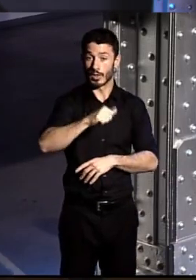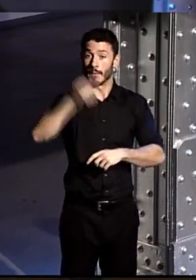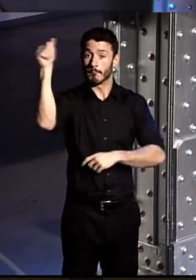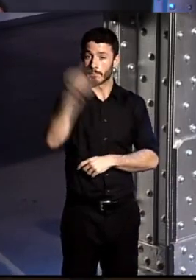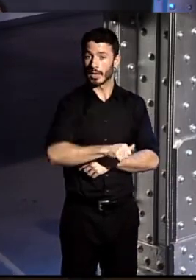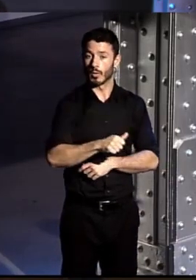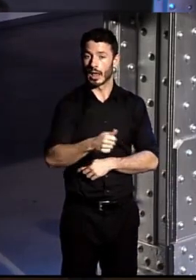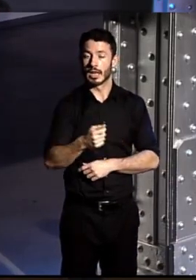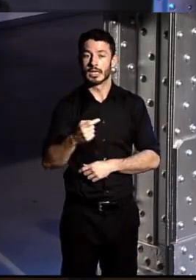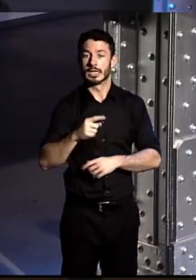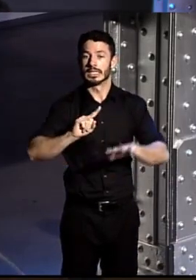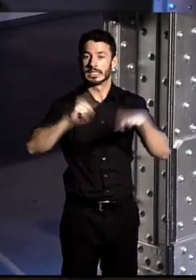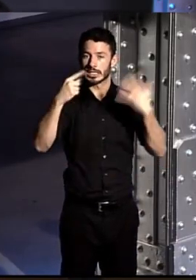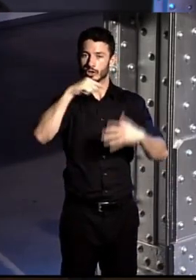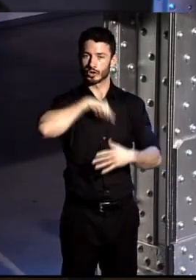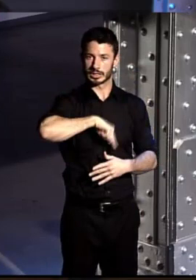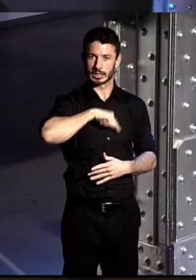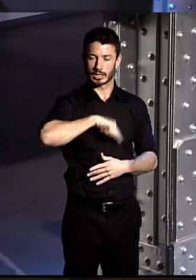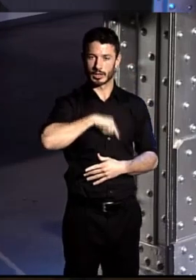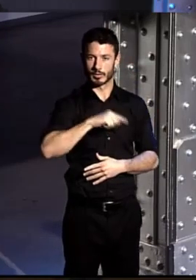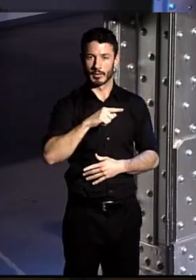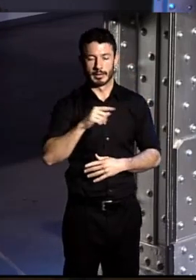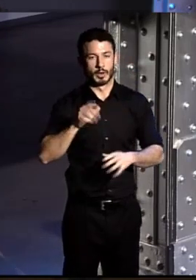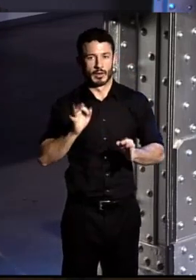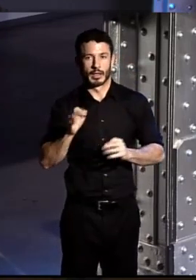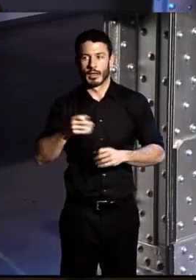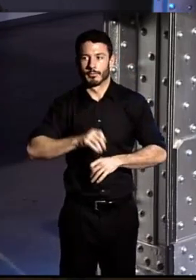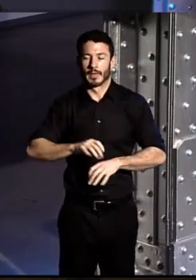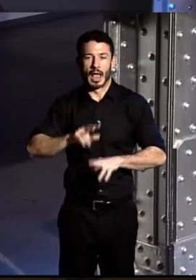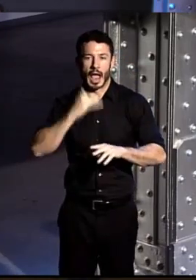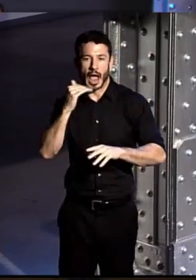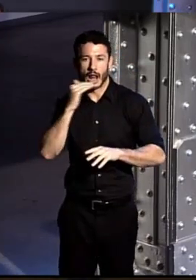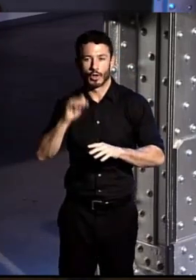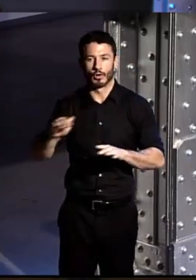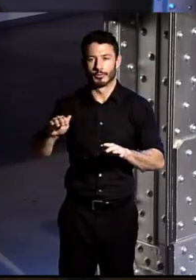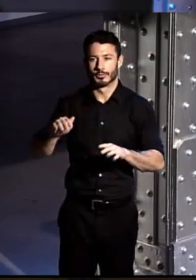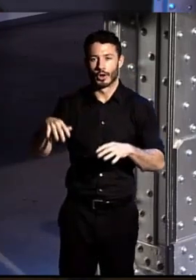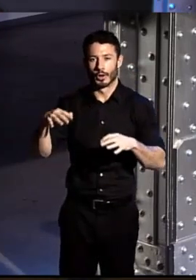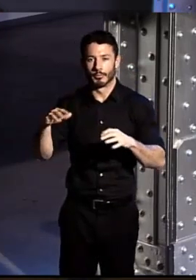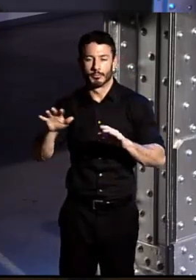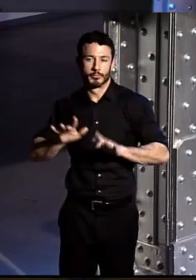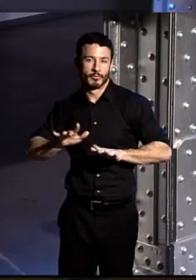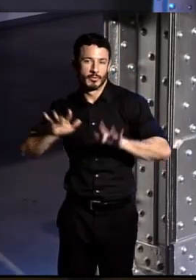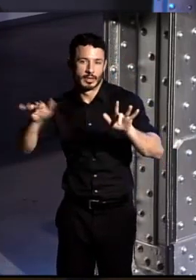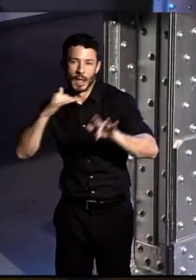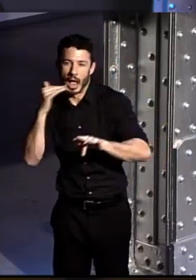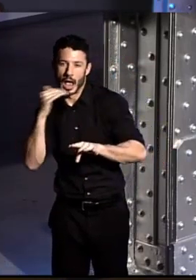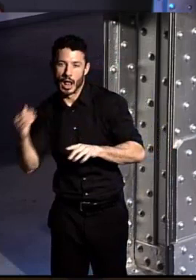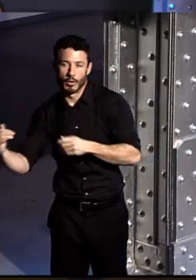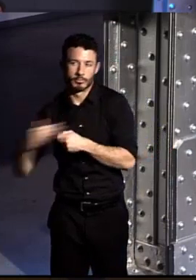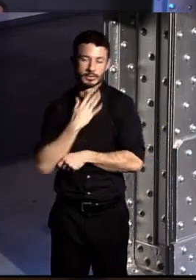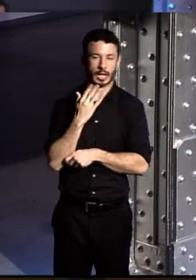Pero es verdad. No que haya un lado paranormal, sino que, bueno, es una aventura interior que a veces